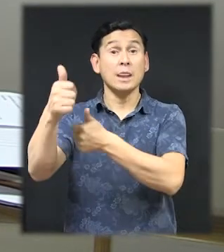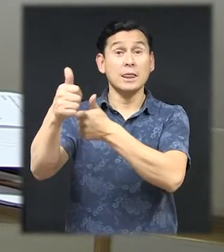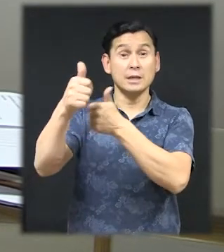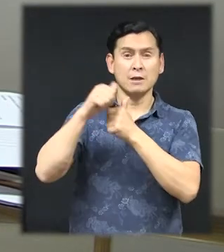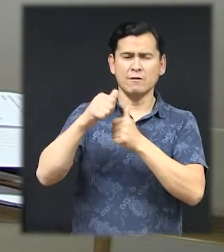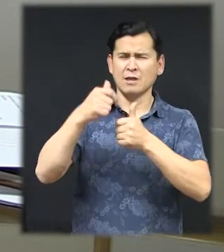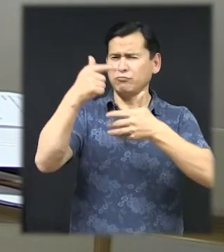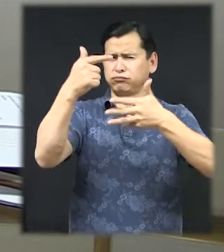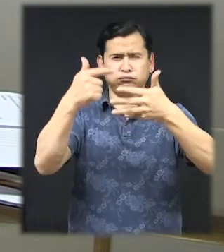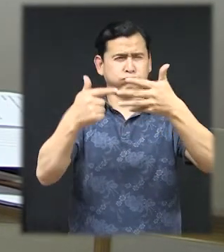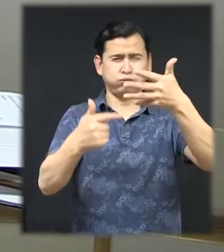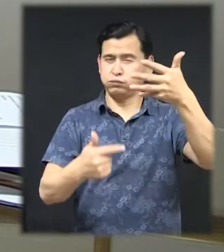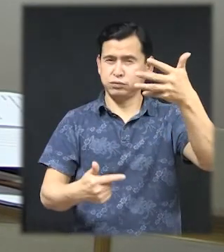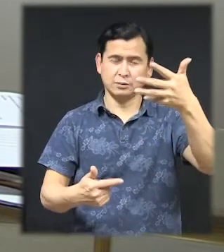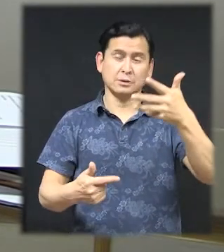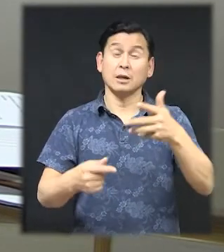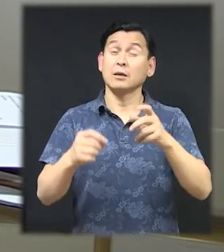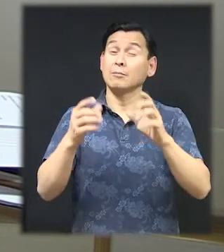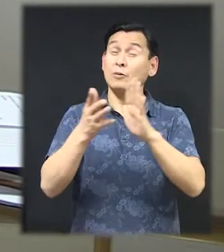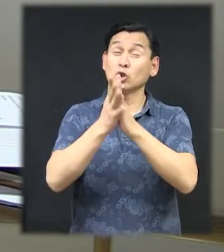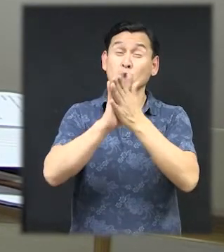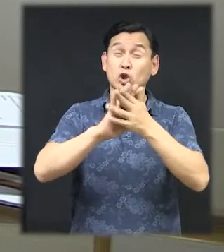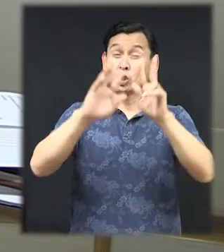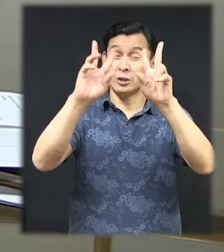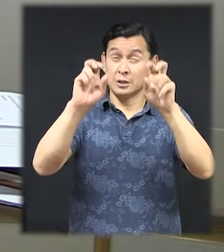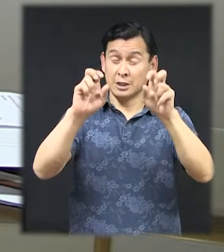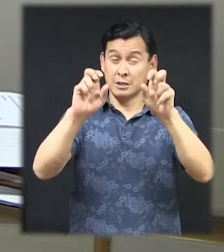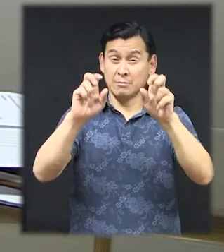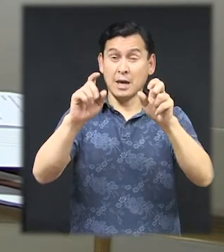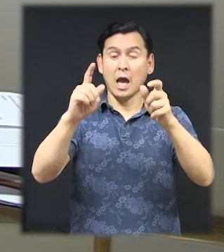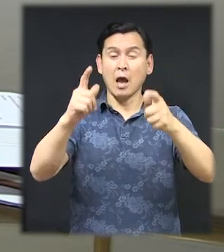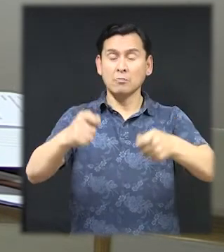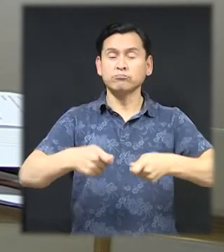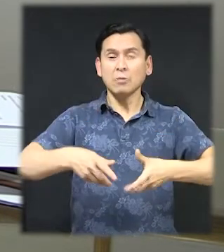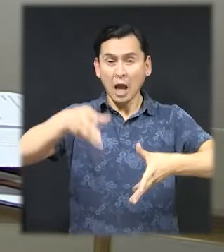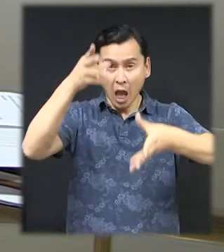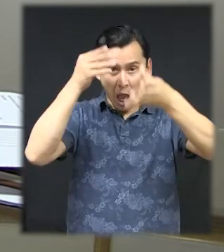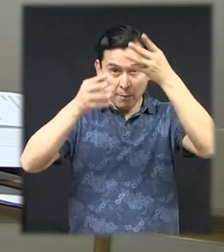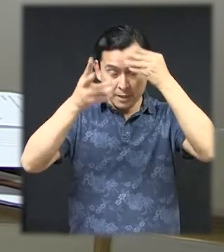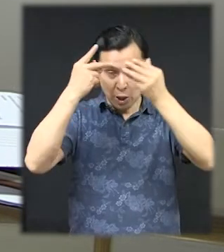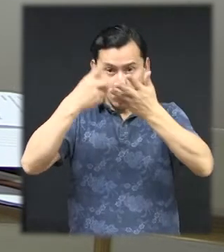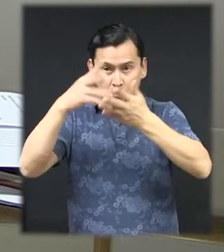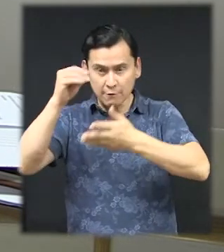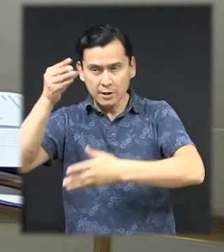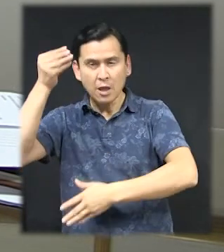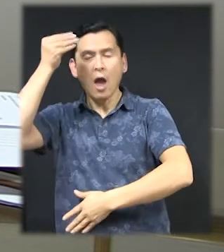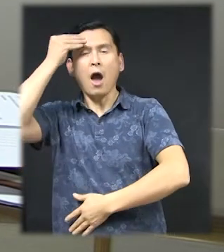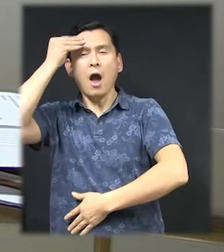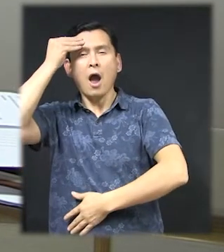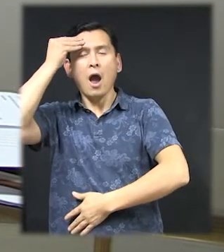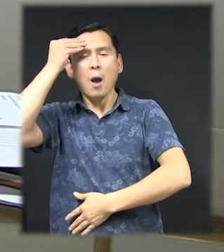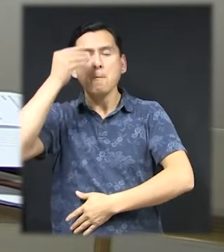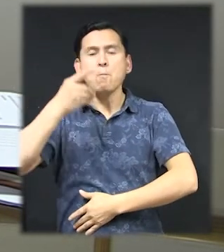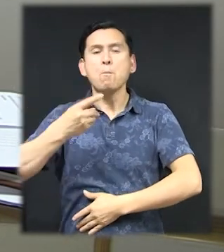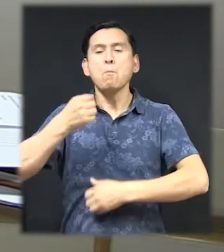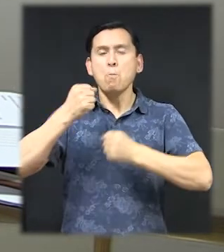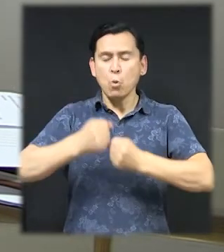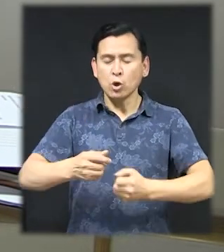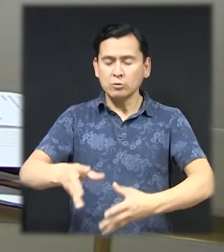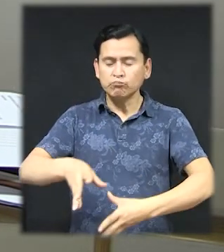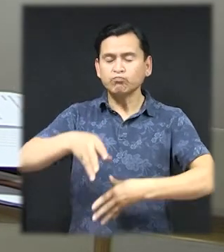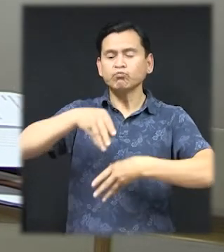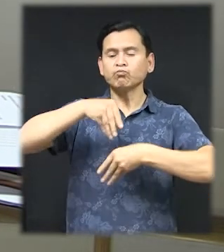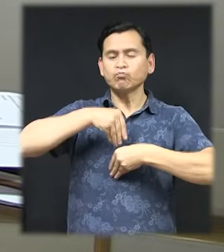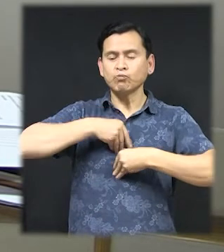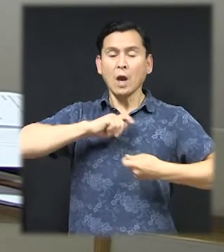de nuestro policlínico. Para eso vamos a tener que buscar soluciones más definitivas que el ELEAM para